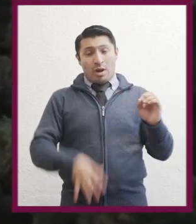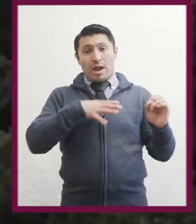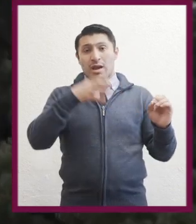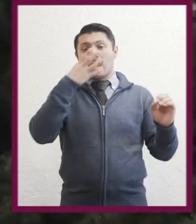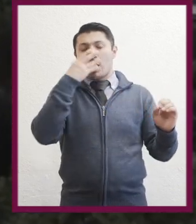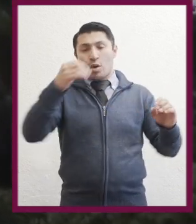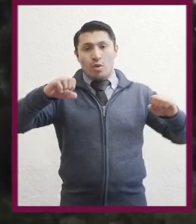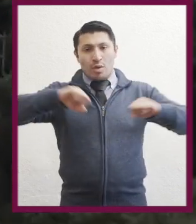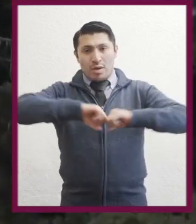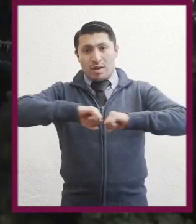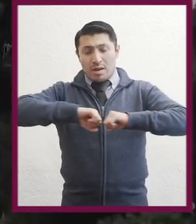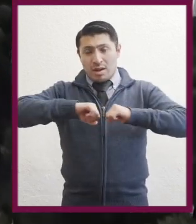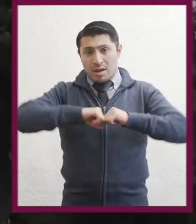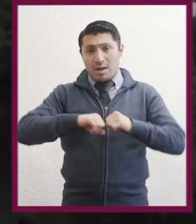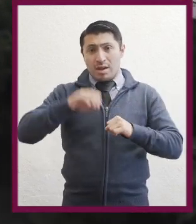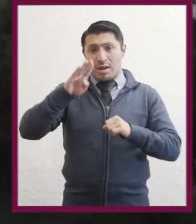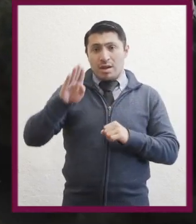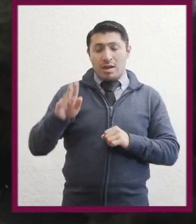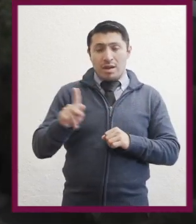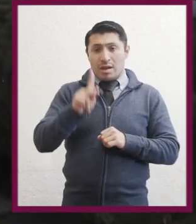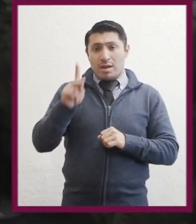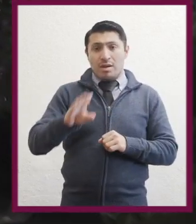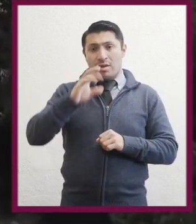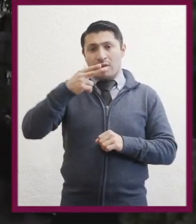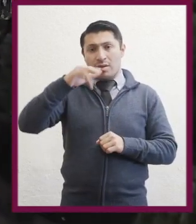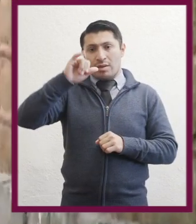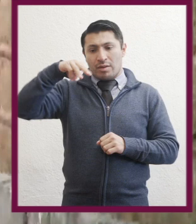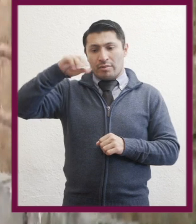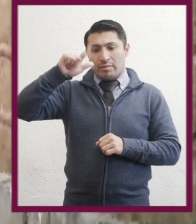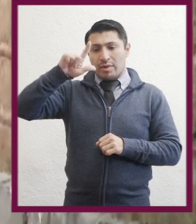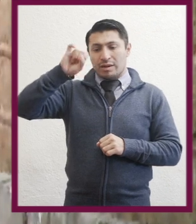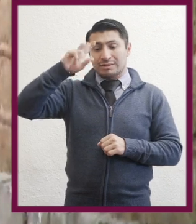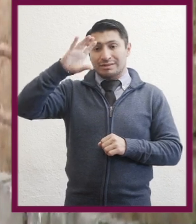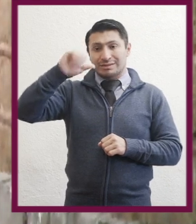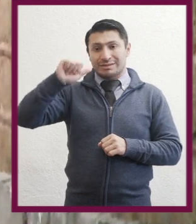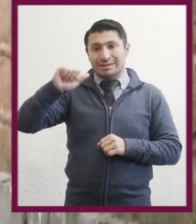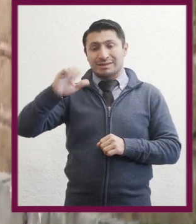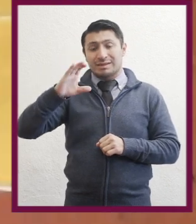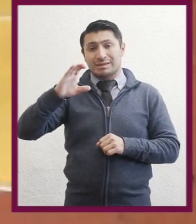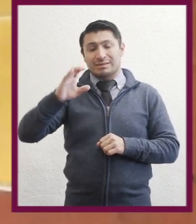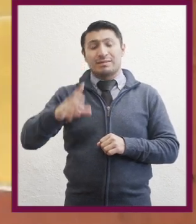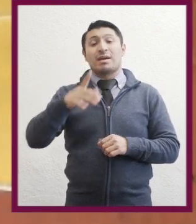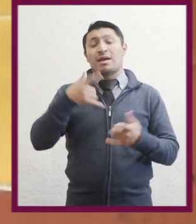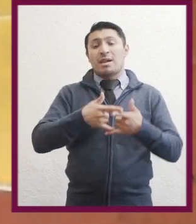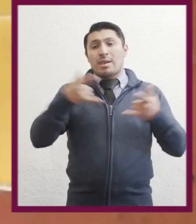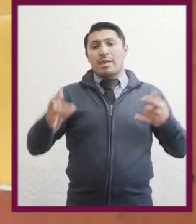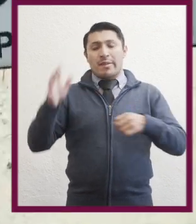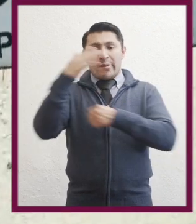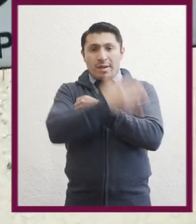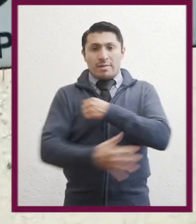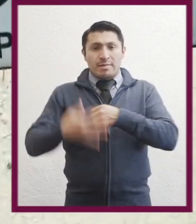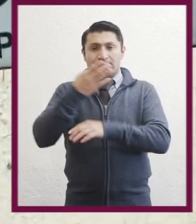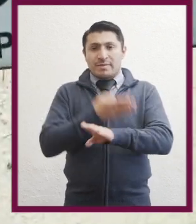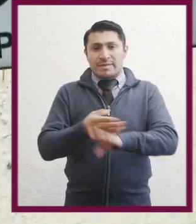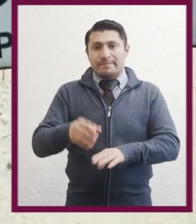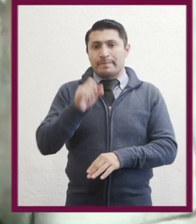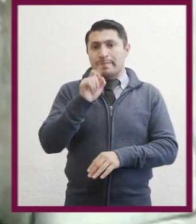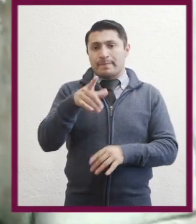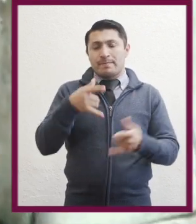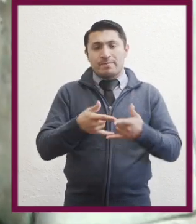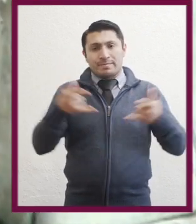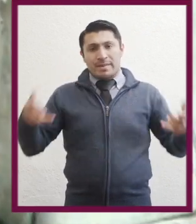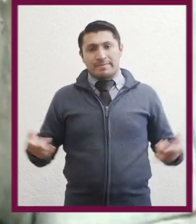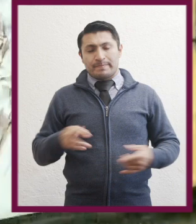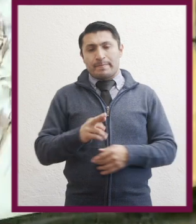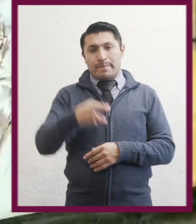Al suroeste, Coyoacán limita con el barrio de Chimalistac, el lugar de los escudos blancos, cuya historia también se